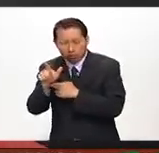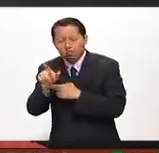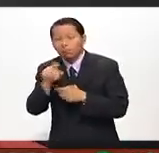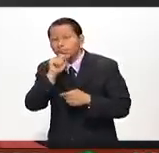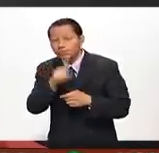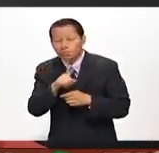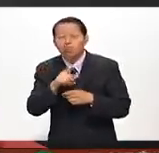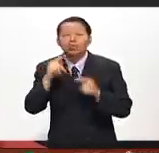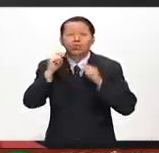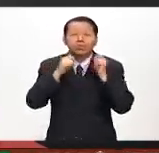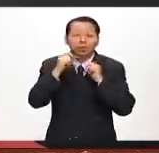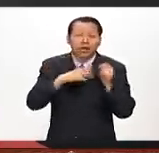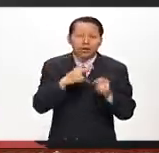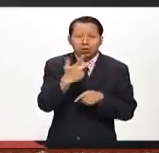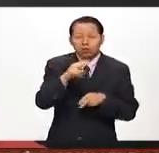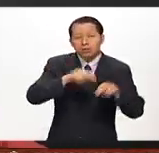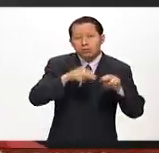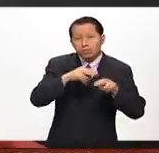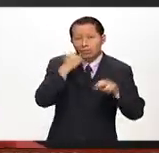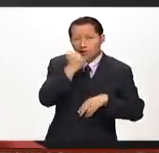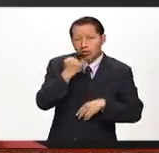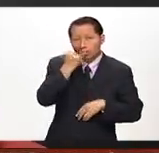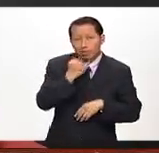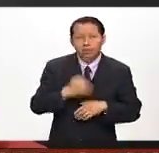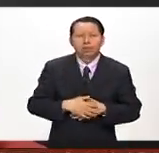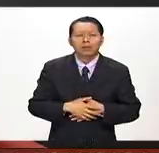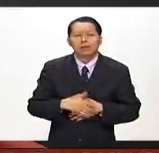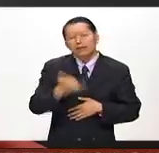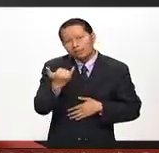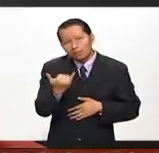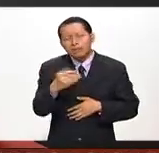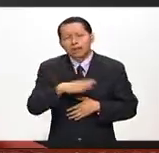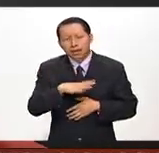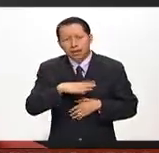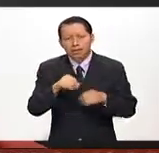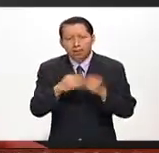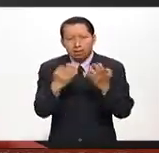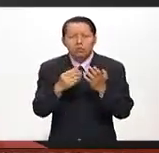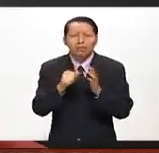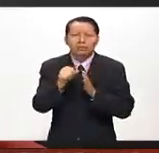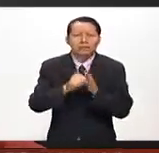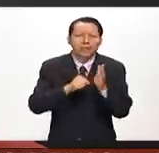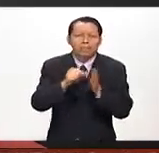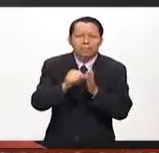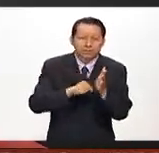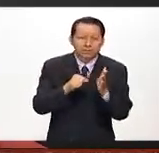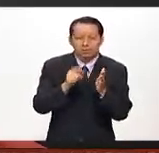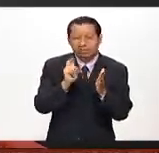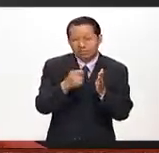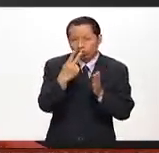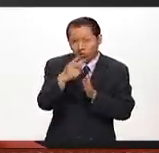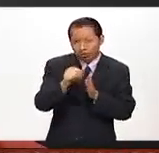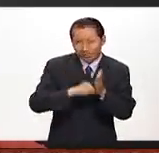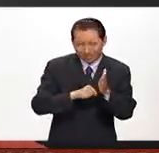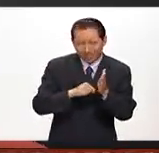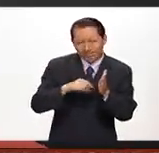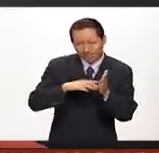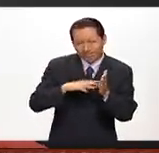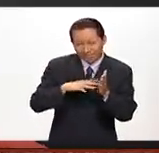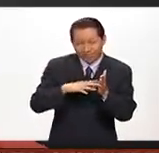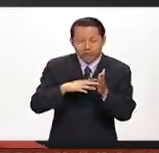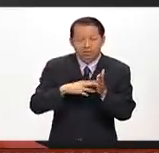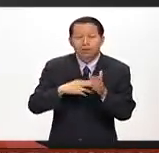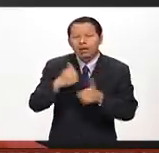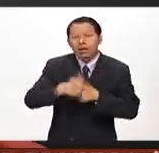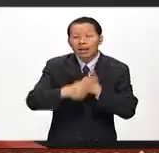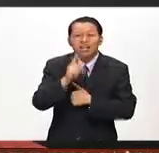de turismo tienen 8 niveles de idioma. Y bueno, pues los semestres prácticos, 2 semestres prácticos durante la carrera en donde